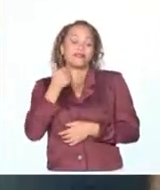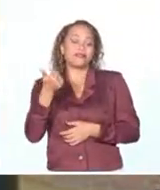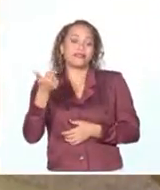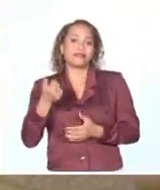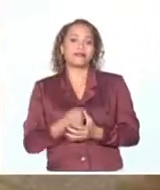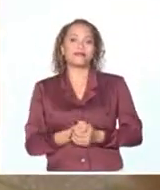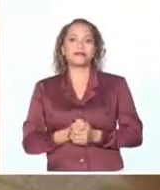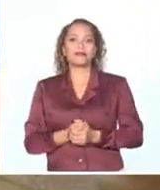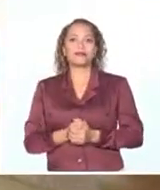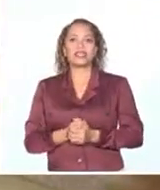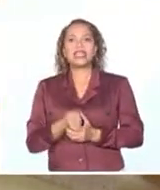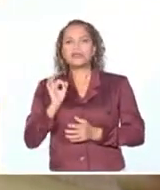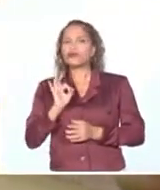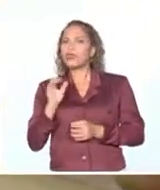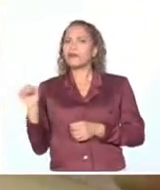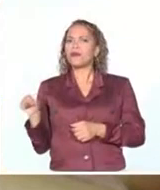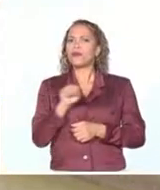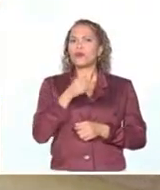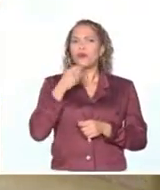siempre con tu abuela? Sí.